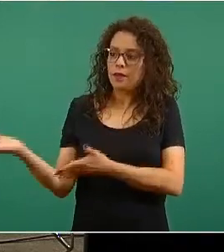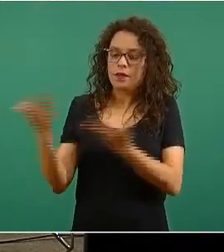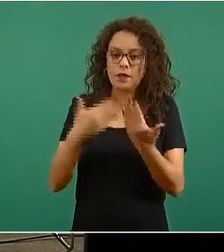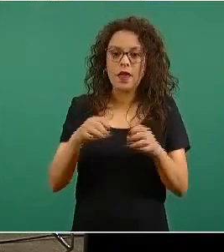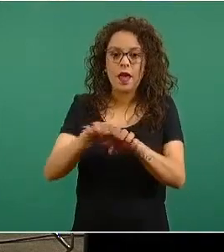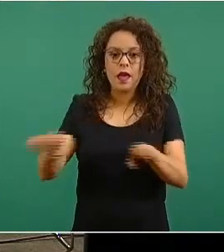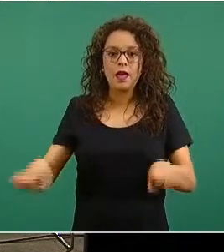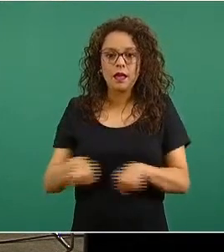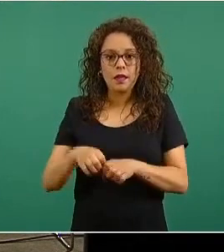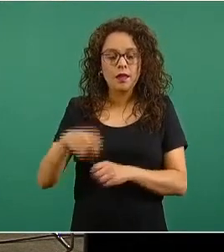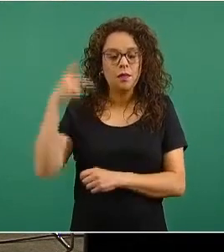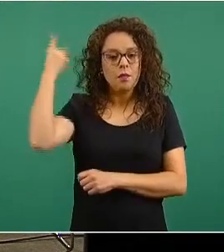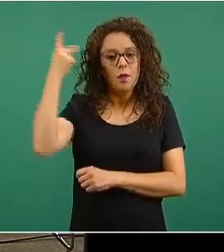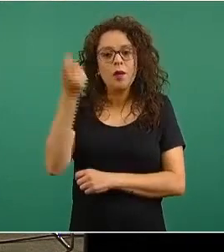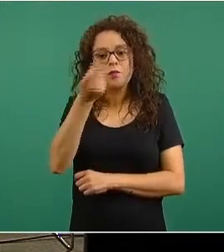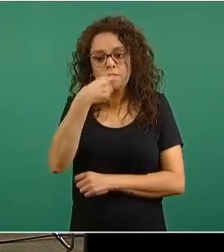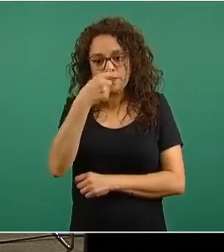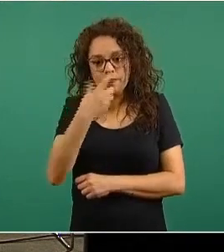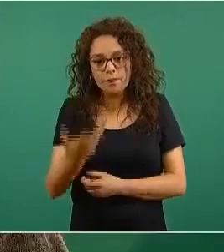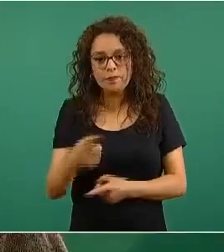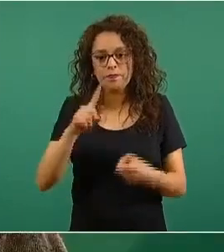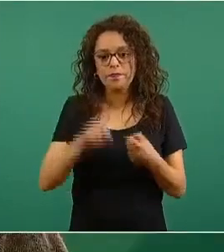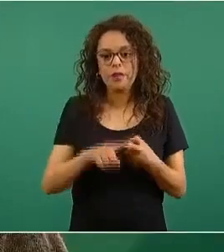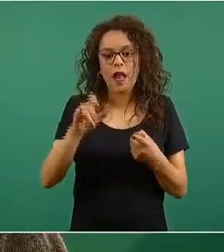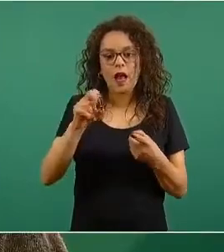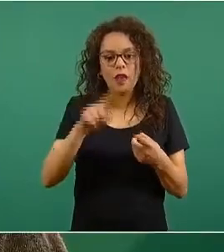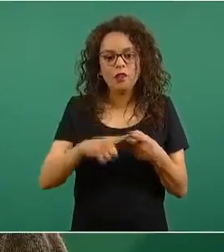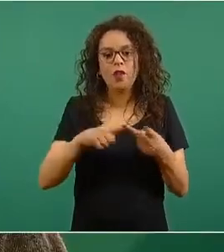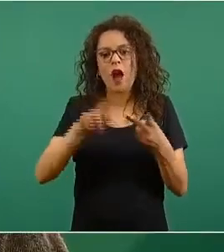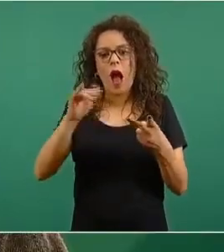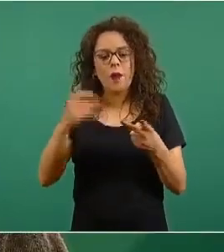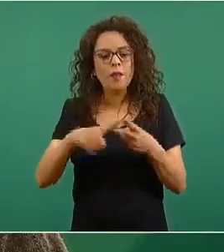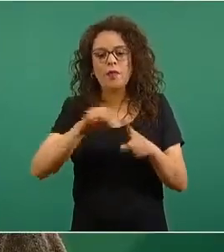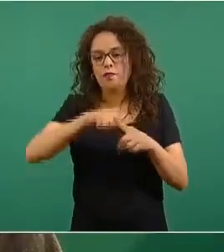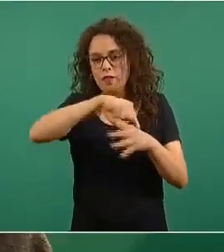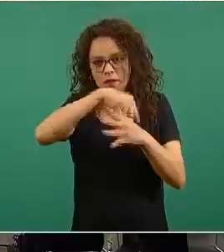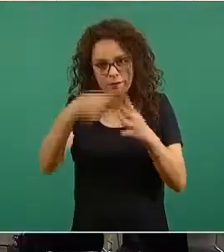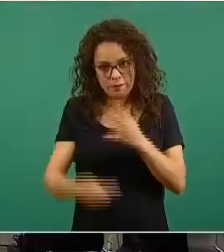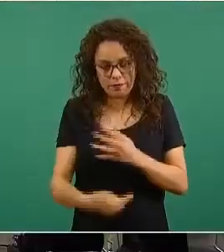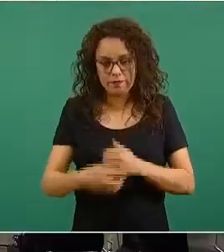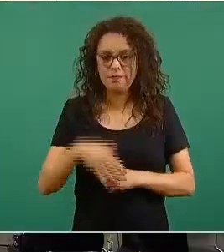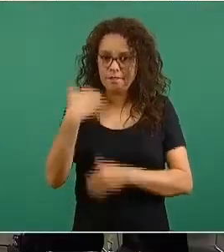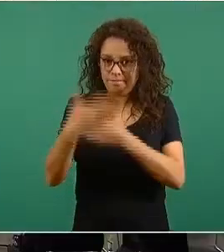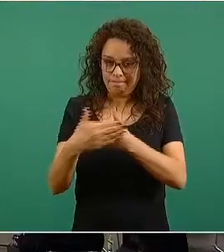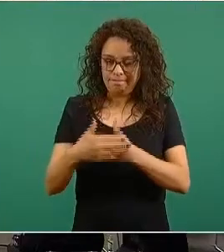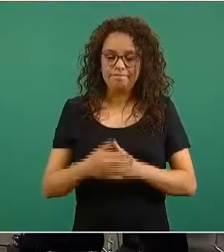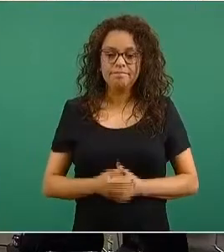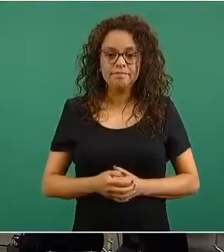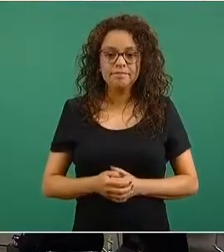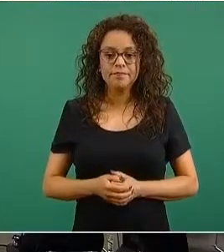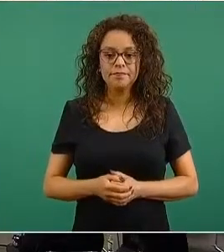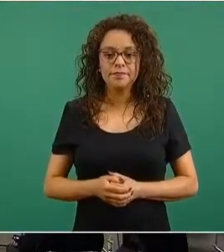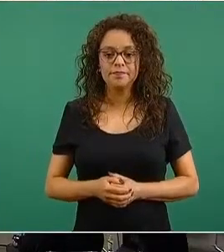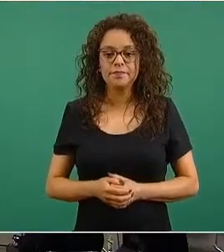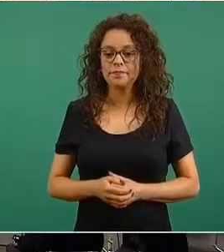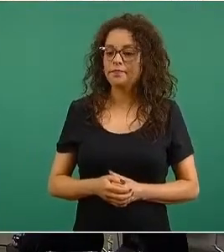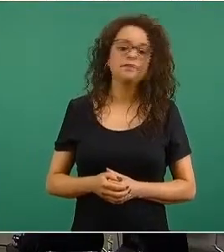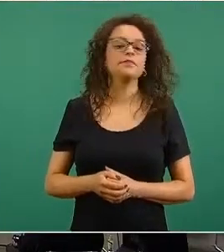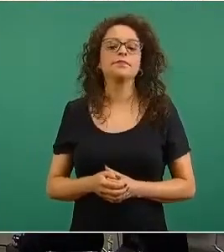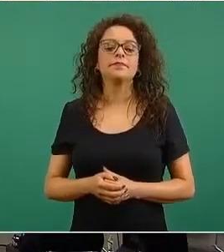Quijada, Lorena Rodríguez Bores, Gadi Sabiki, etcétera. Por favor. Gracias,